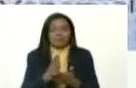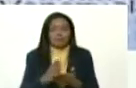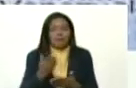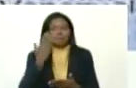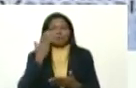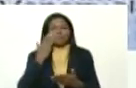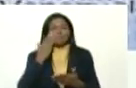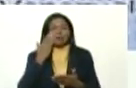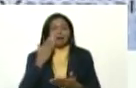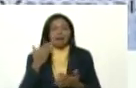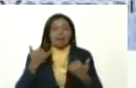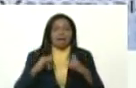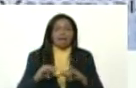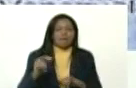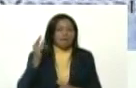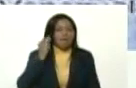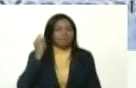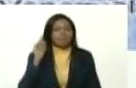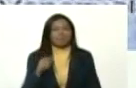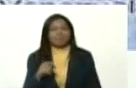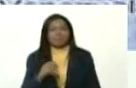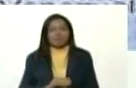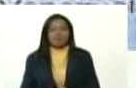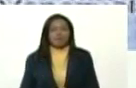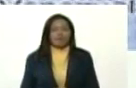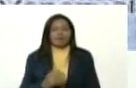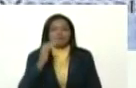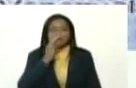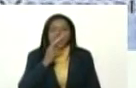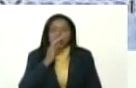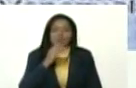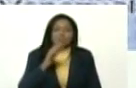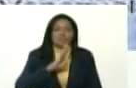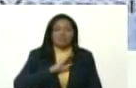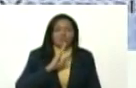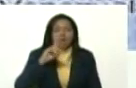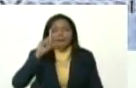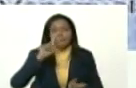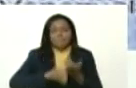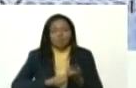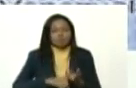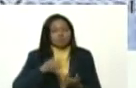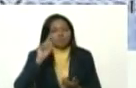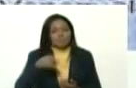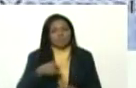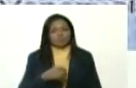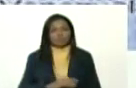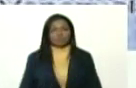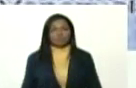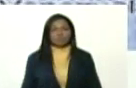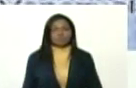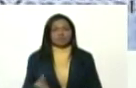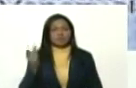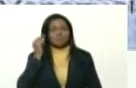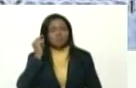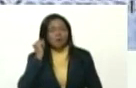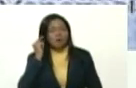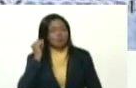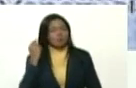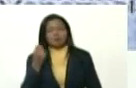madre de uno, la hija de uno, la nieta de uno, la esposa de uno, la mujer, la